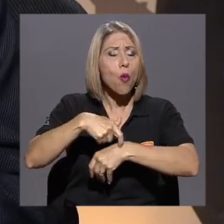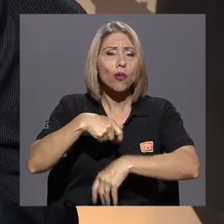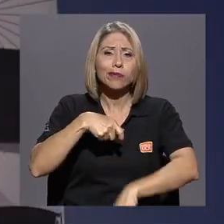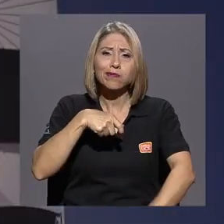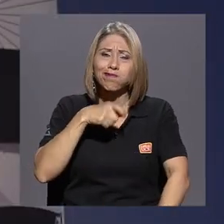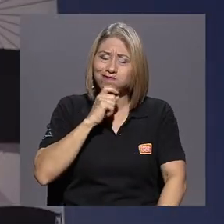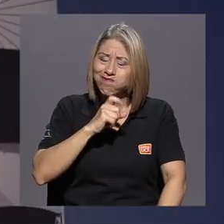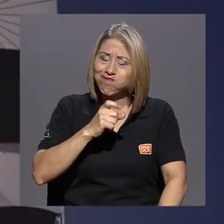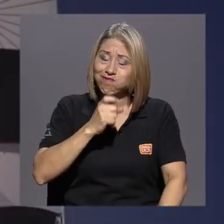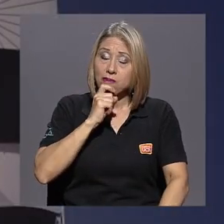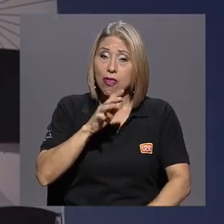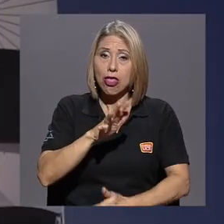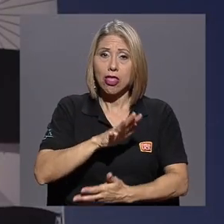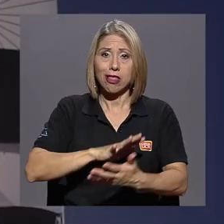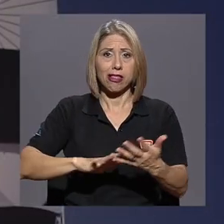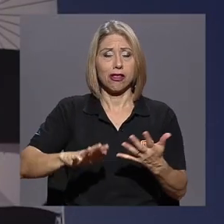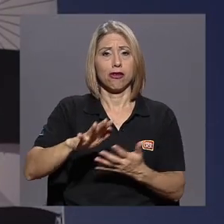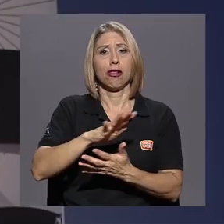difíciles, convulsos.